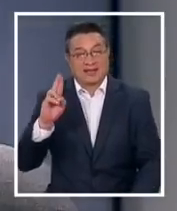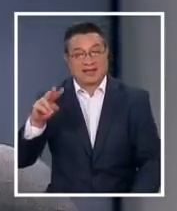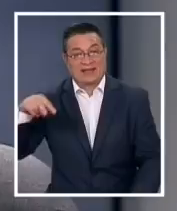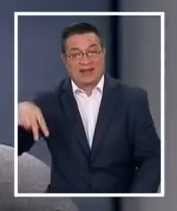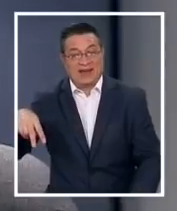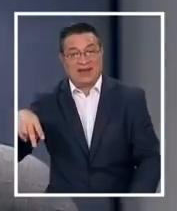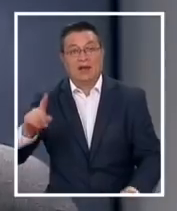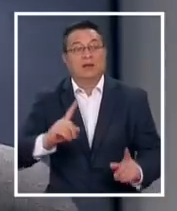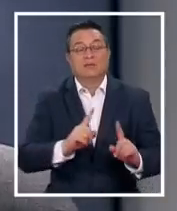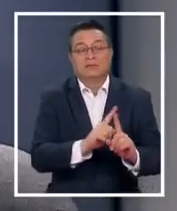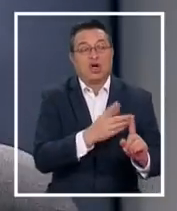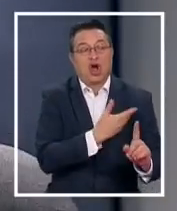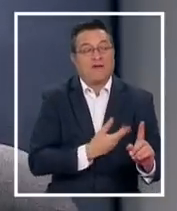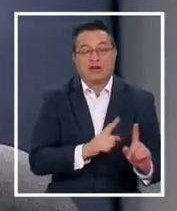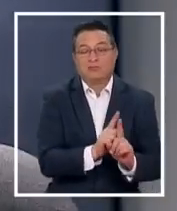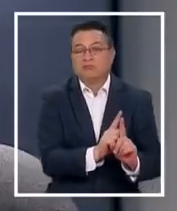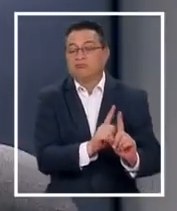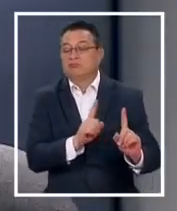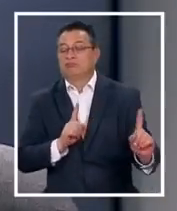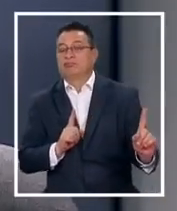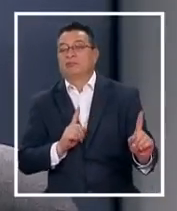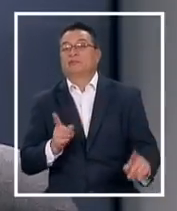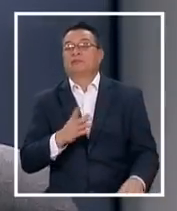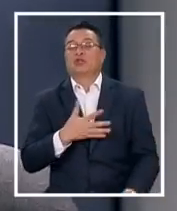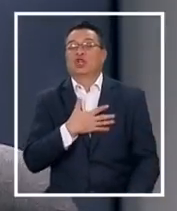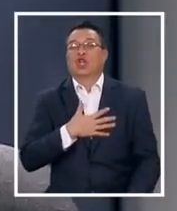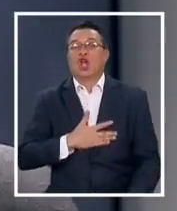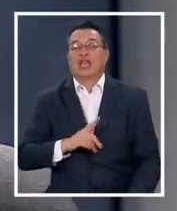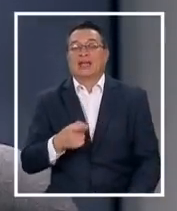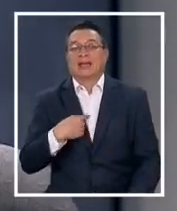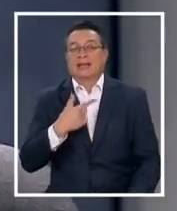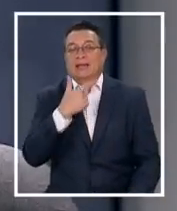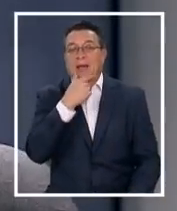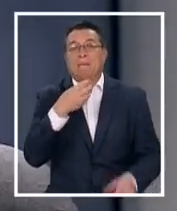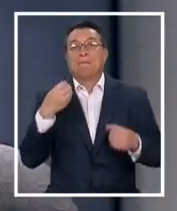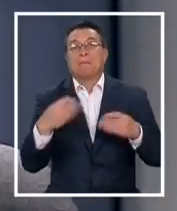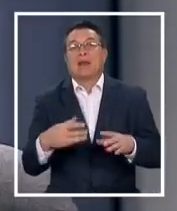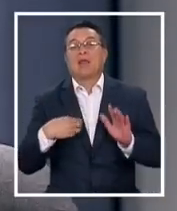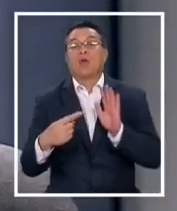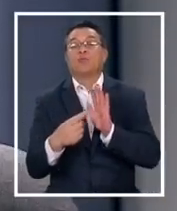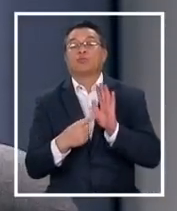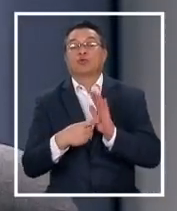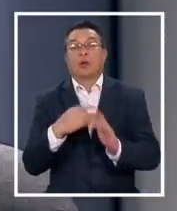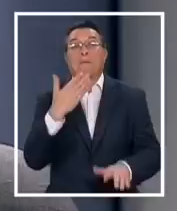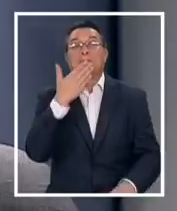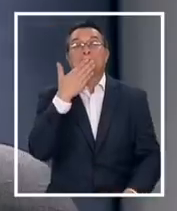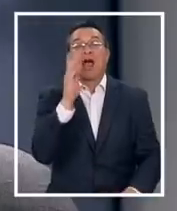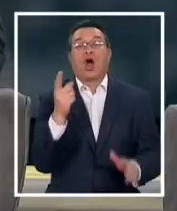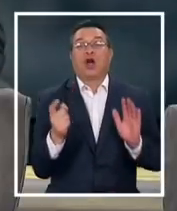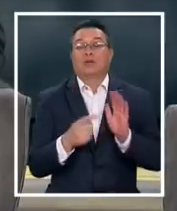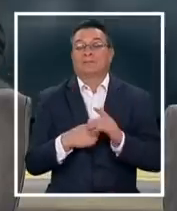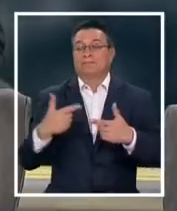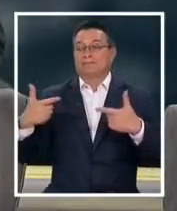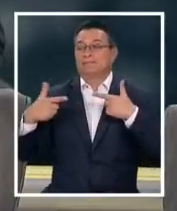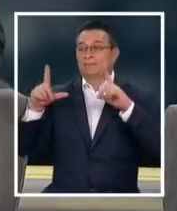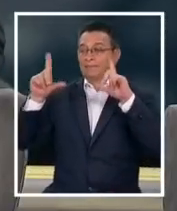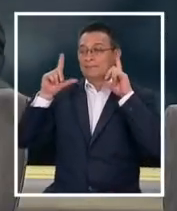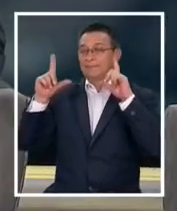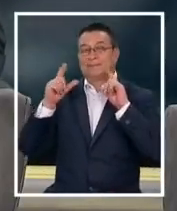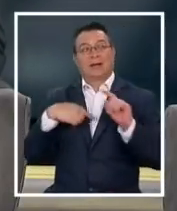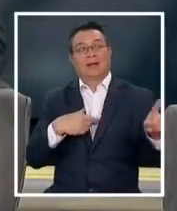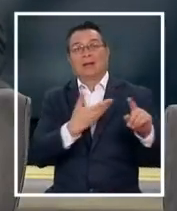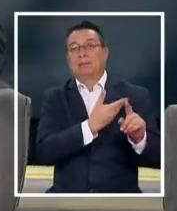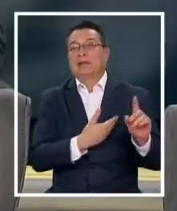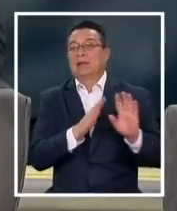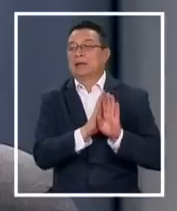se desmarca del gobierno porque no quiere perder eventualmente esa popularidad. Ahora, que sale más rentable a él políticamente hablando para su